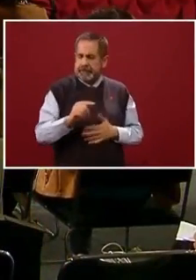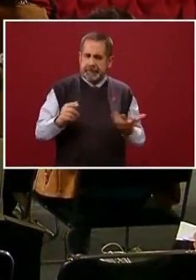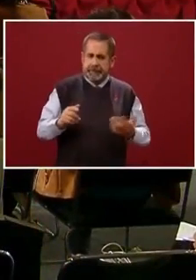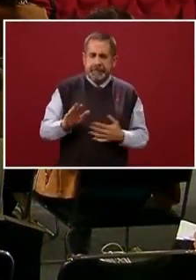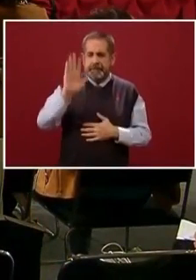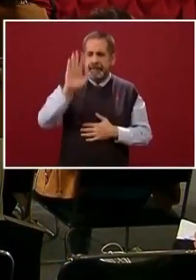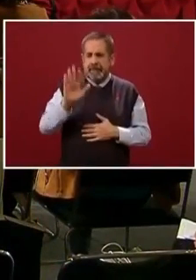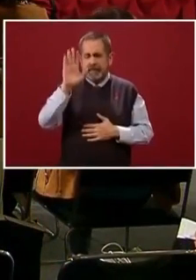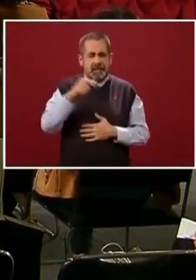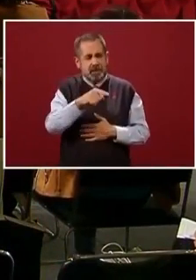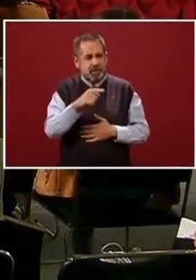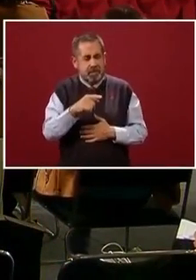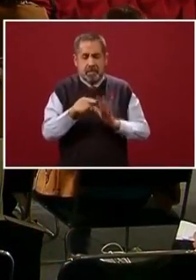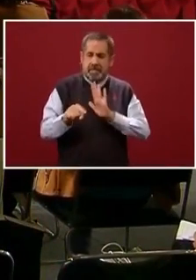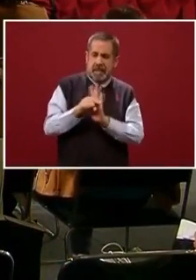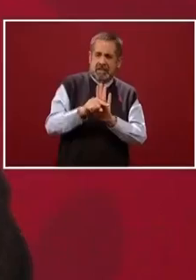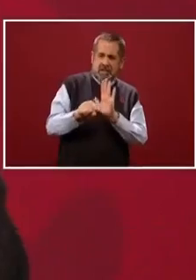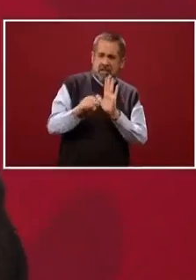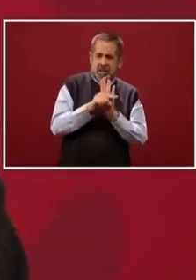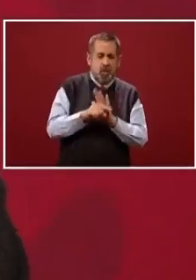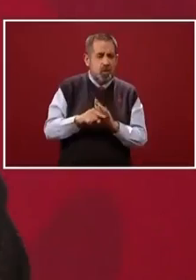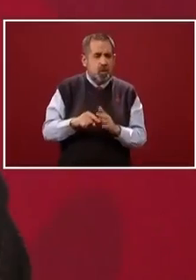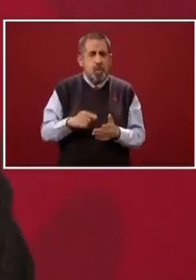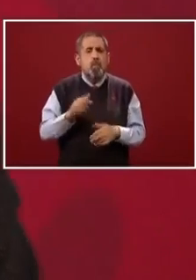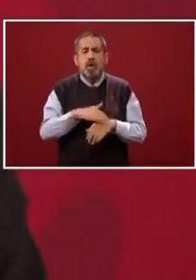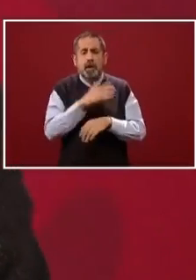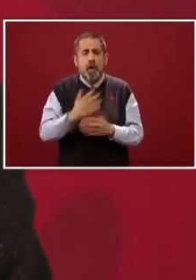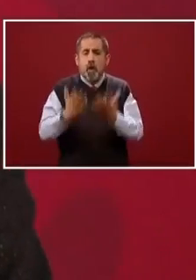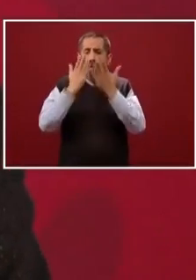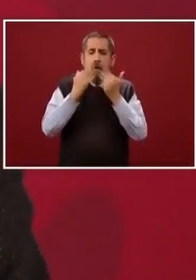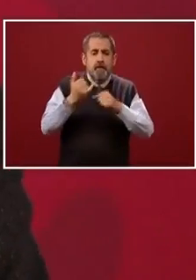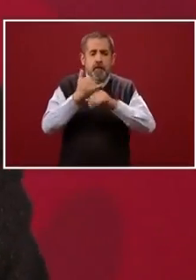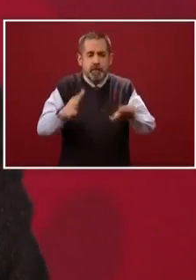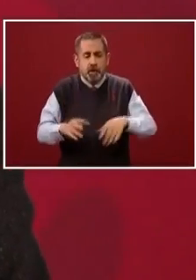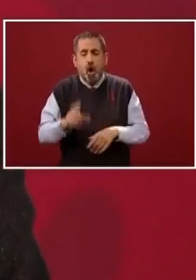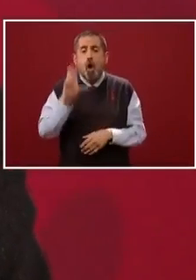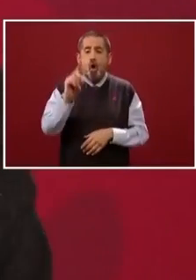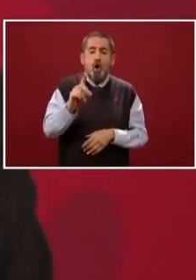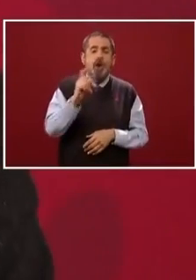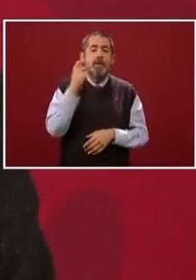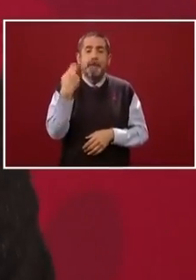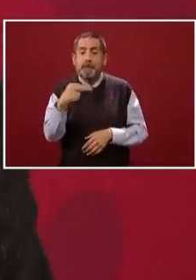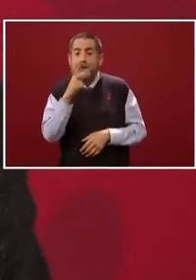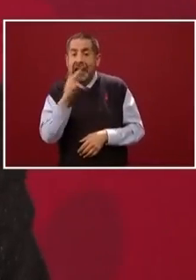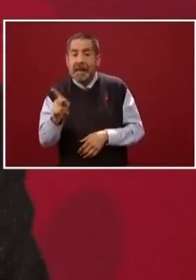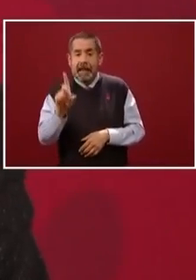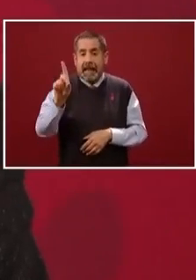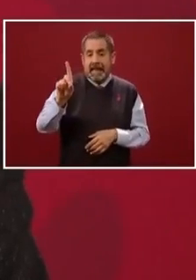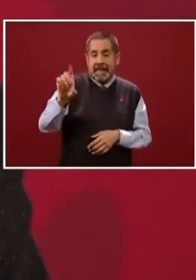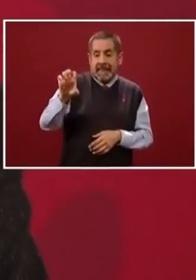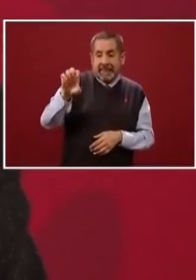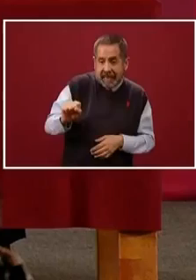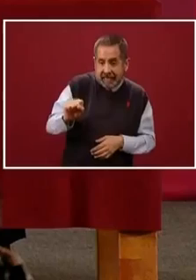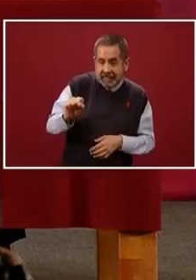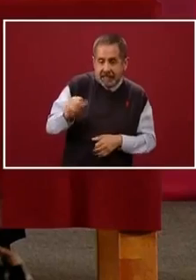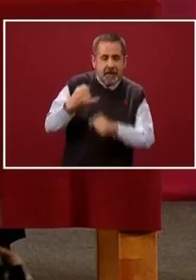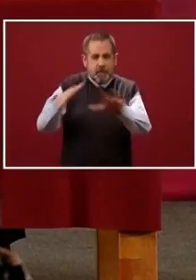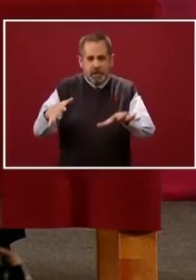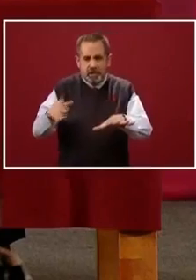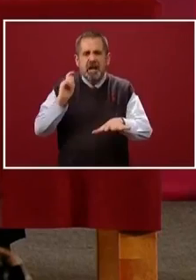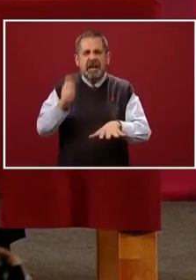un impacto muy negativo de la desinformación. Y la desinformación posiblemente solo podría atribuirse